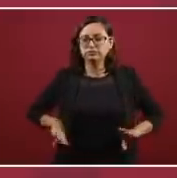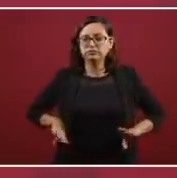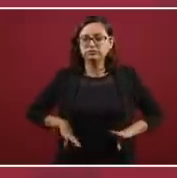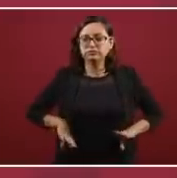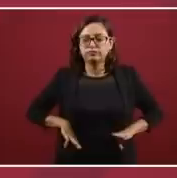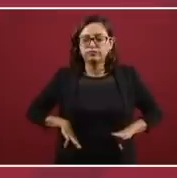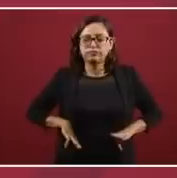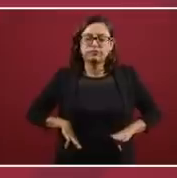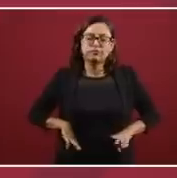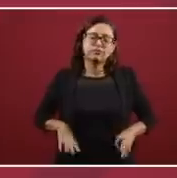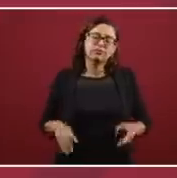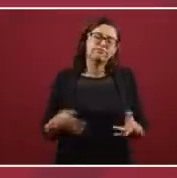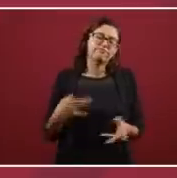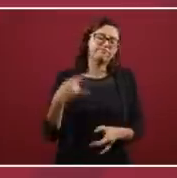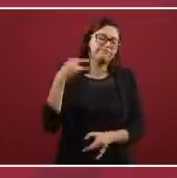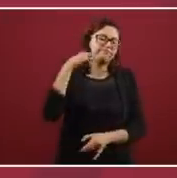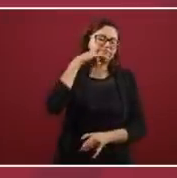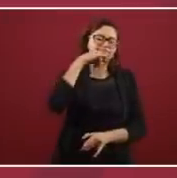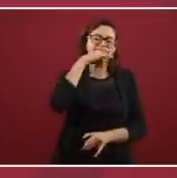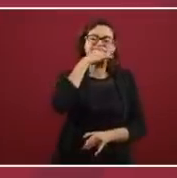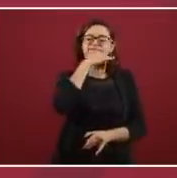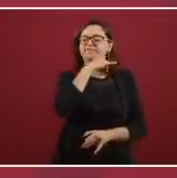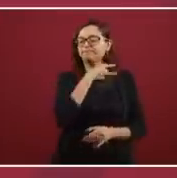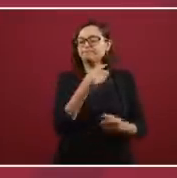es muy hipócrita.